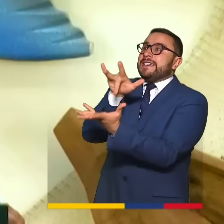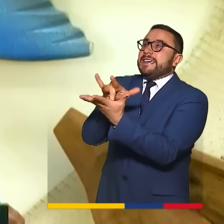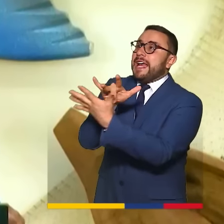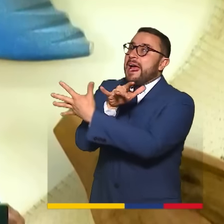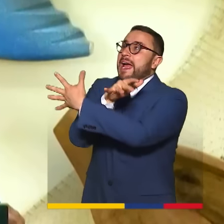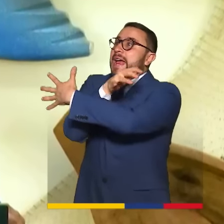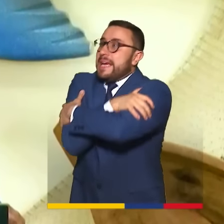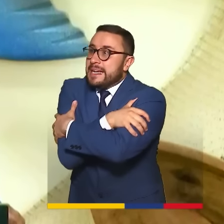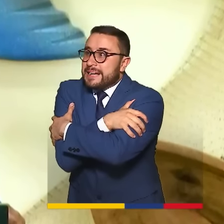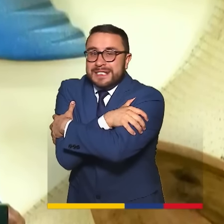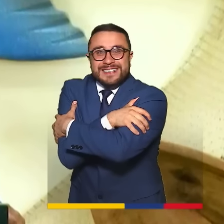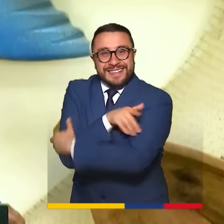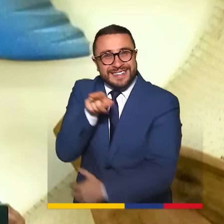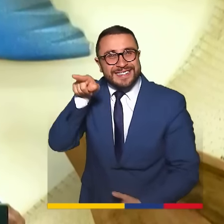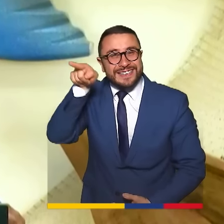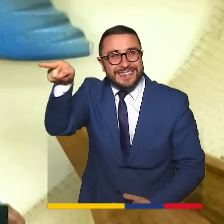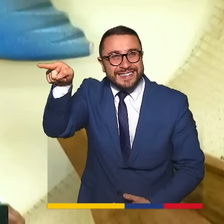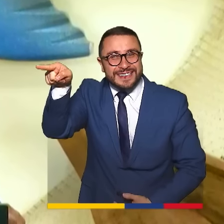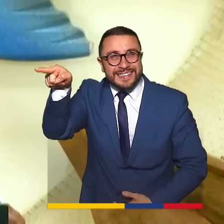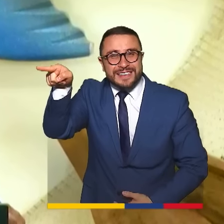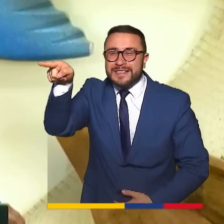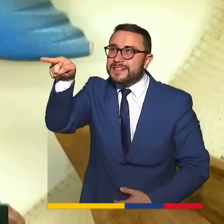es muy simbólico.